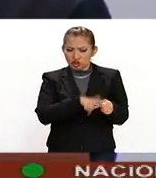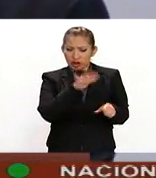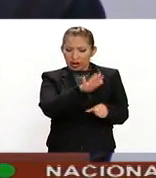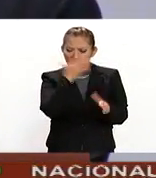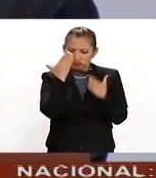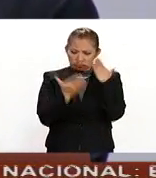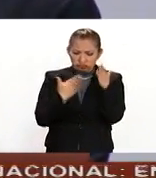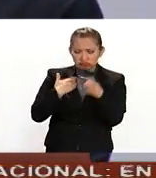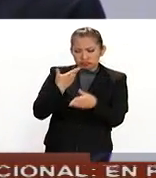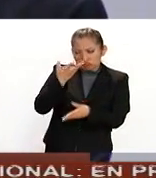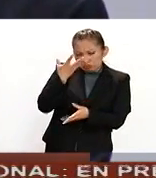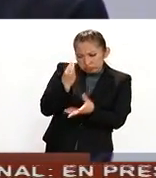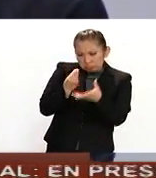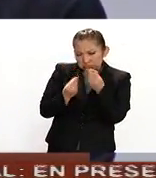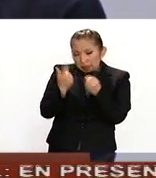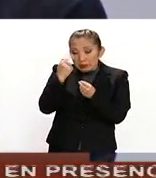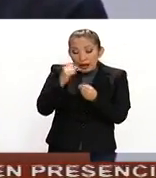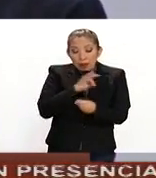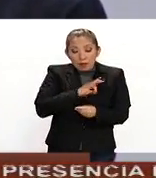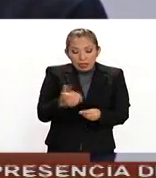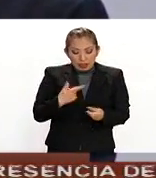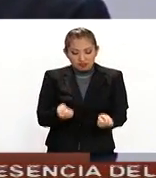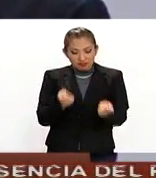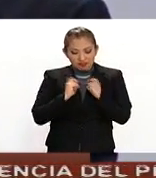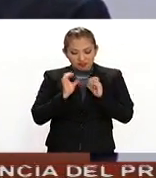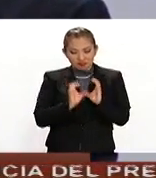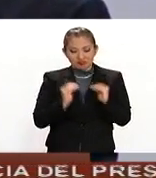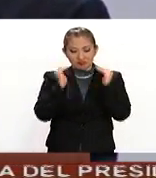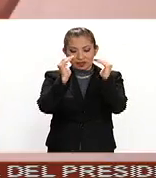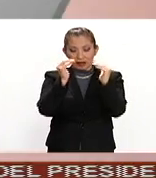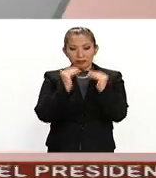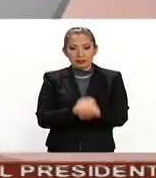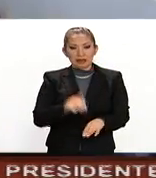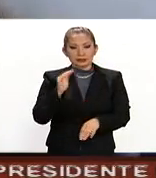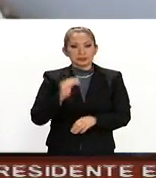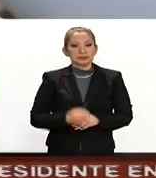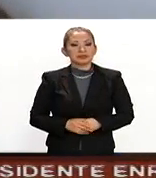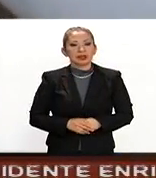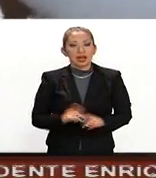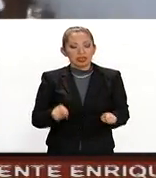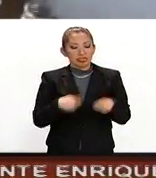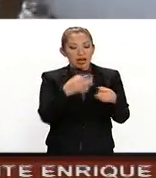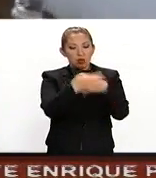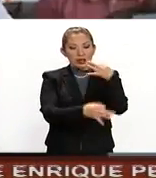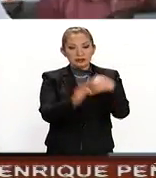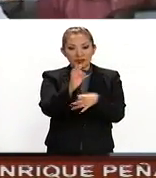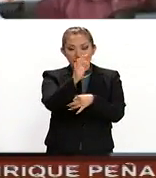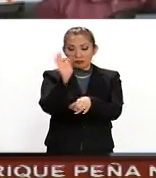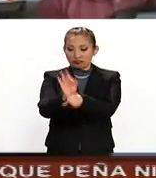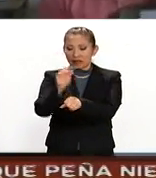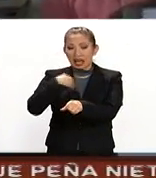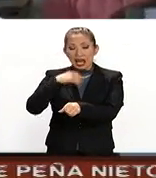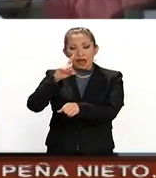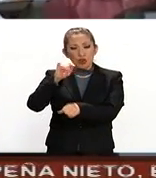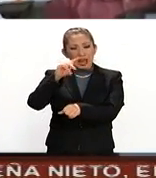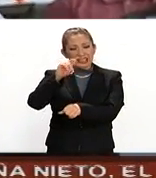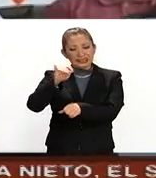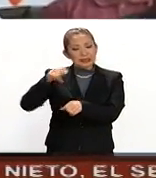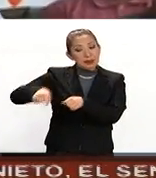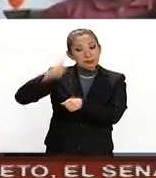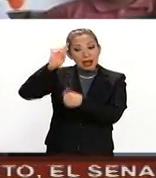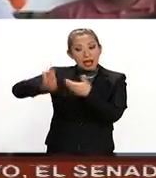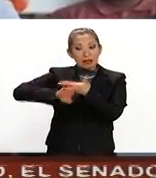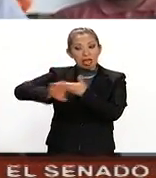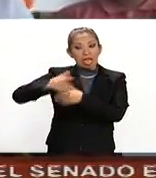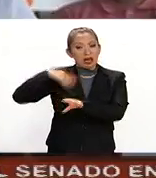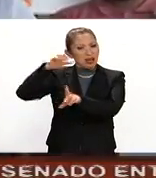de estudio, preparación, para poderse acreditar en este ascenso. Otorga un juez federal amparo a Javier Duarte para